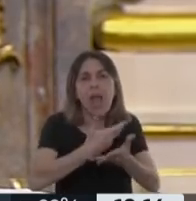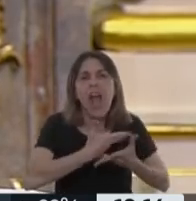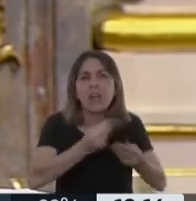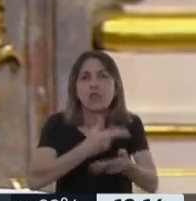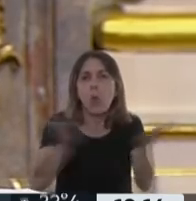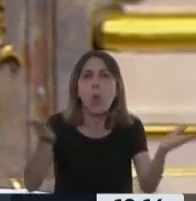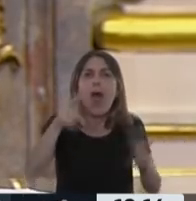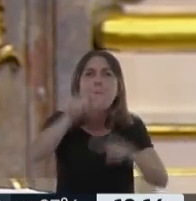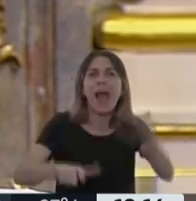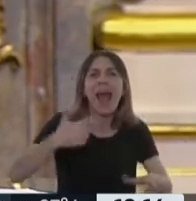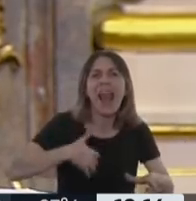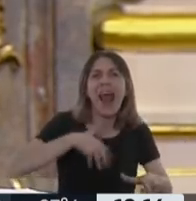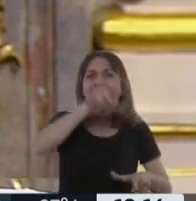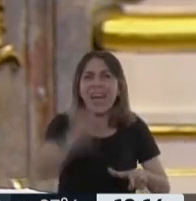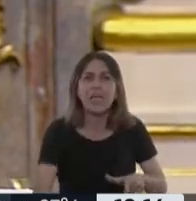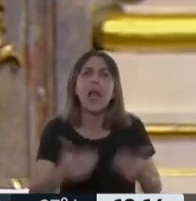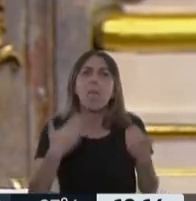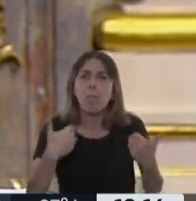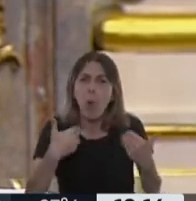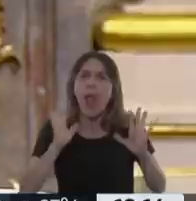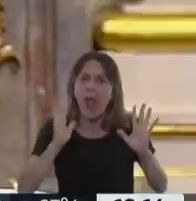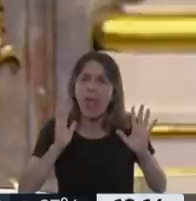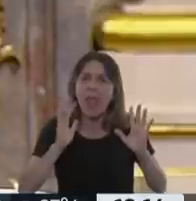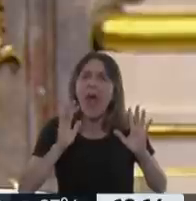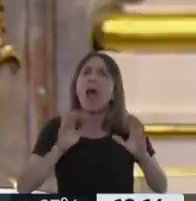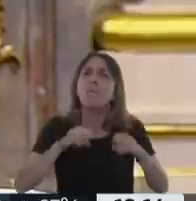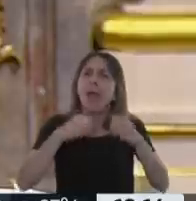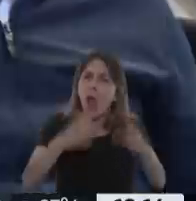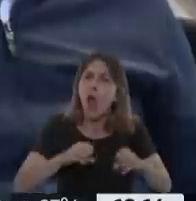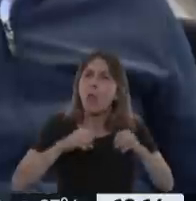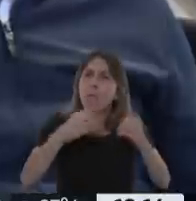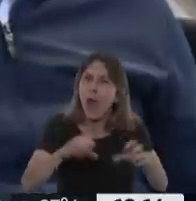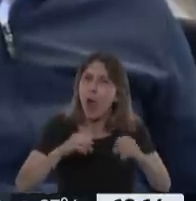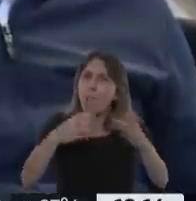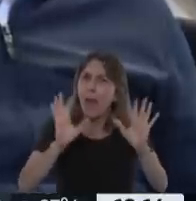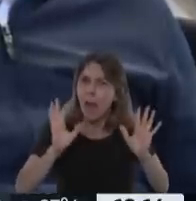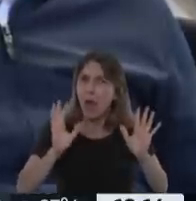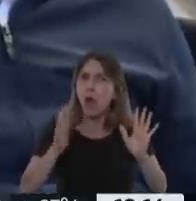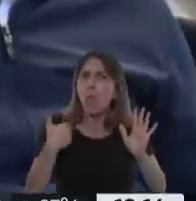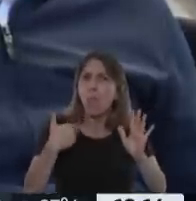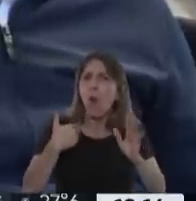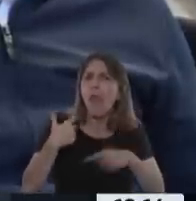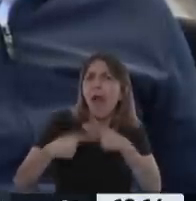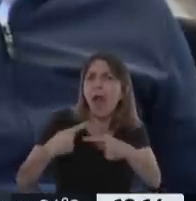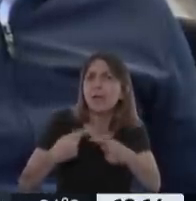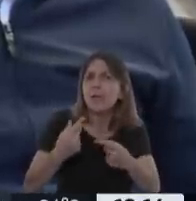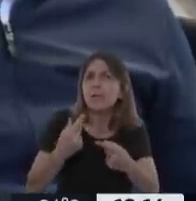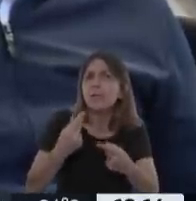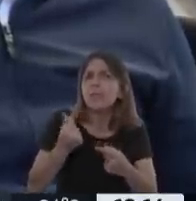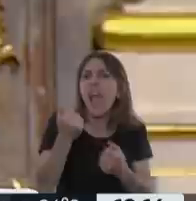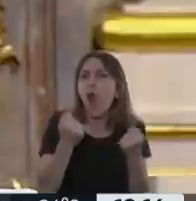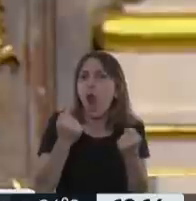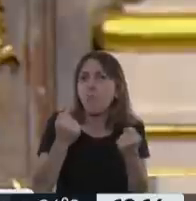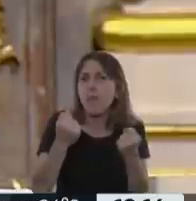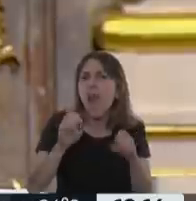las condiciones apropiadas para seguir atacando la cuestión de la continuidad de la recuperación y